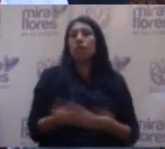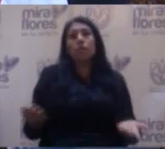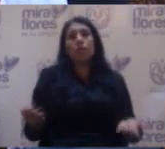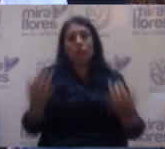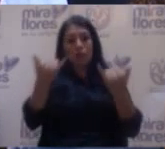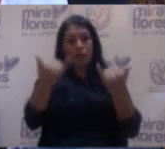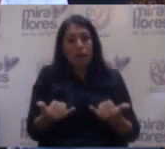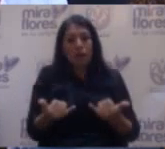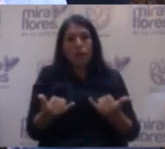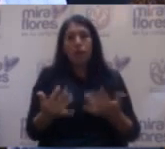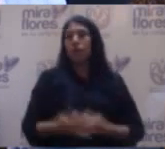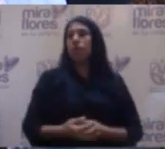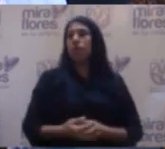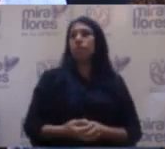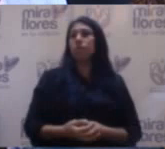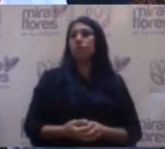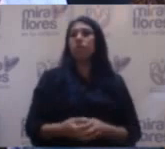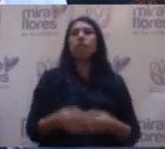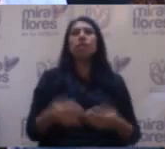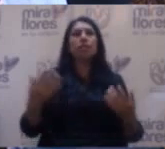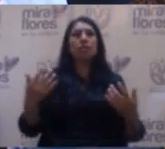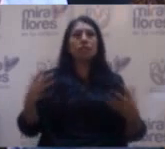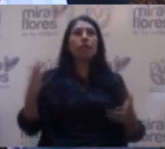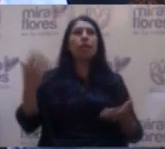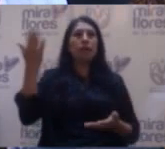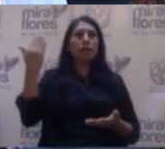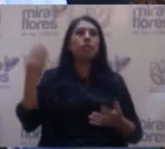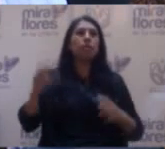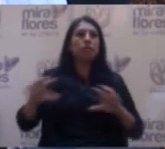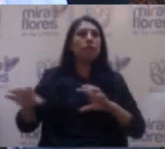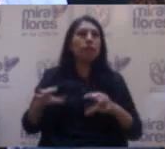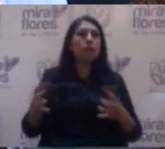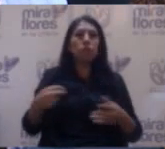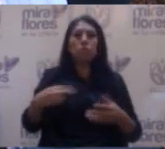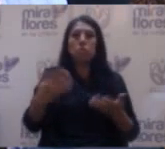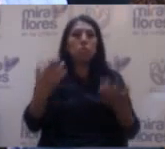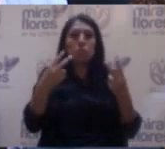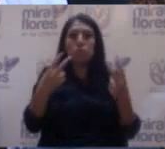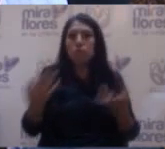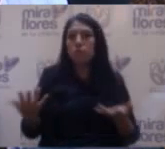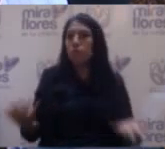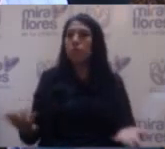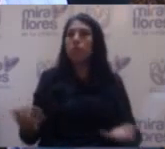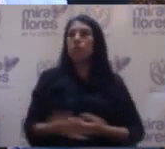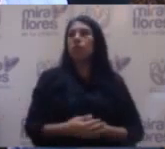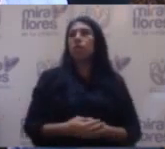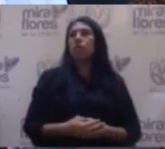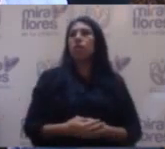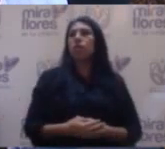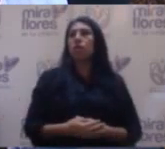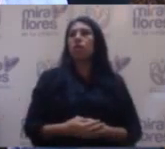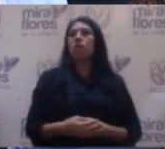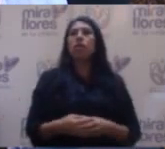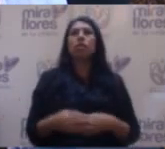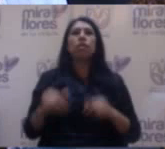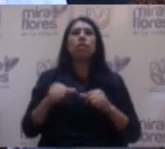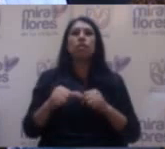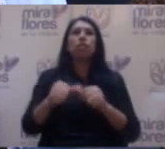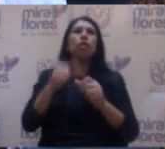lamentablemente, si se ha hecho y no se ve, es porque no ha tenido éxito entonces el trabajo de